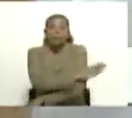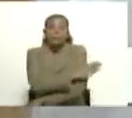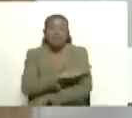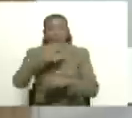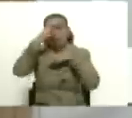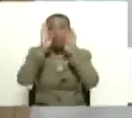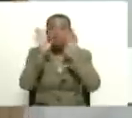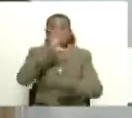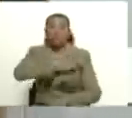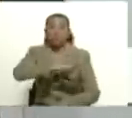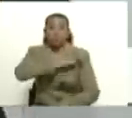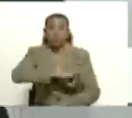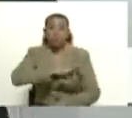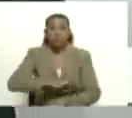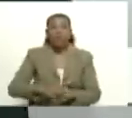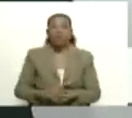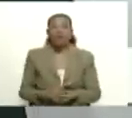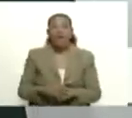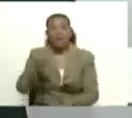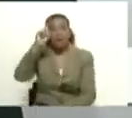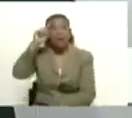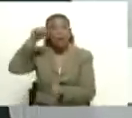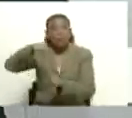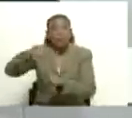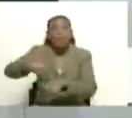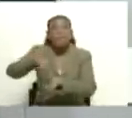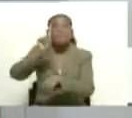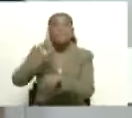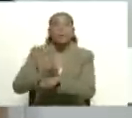sistema de atención primaria de salud. Es el objetivo.